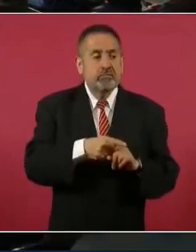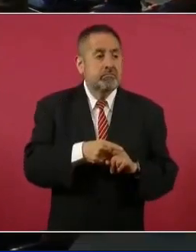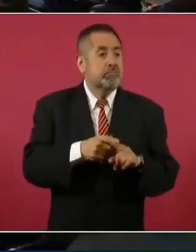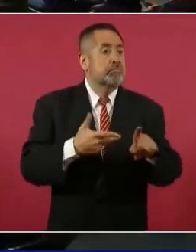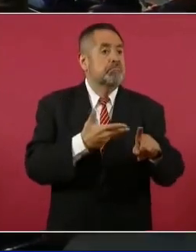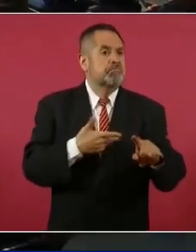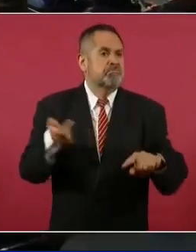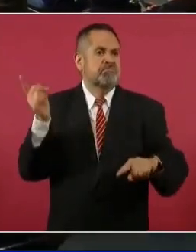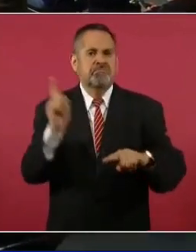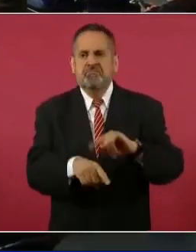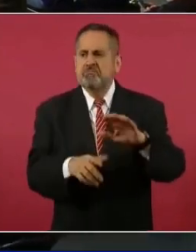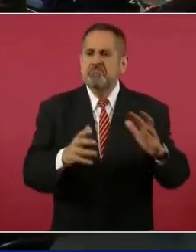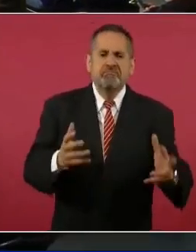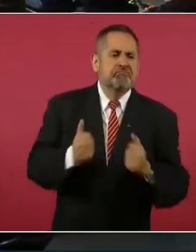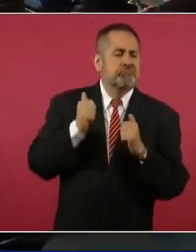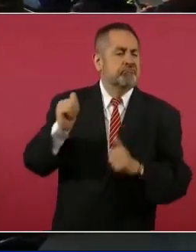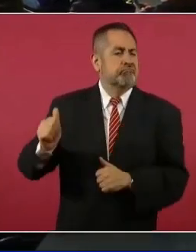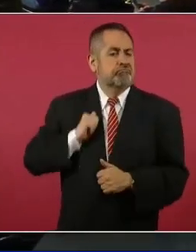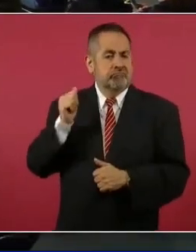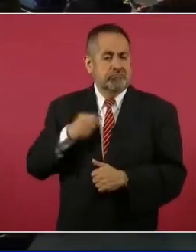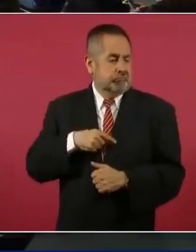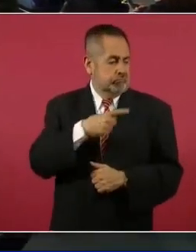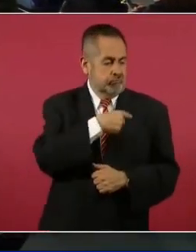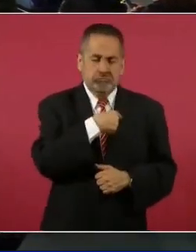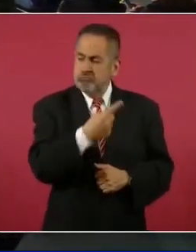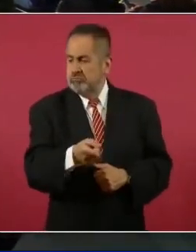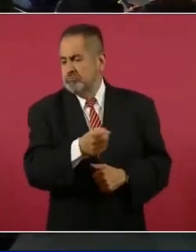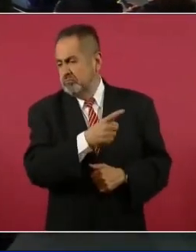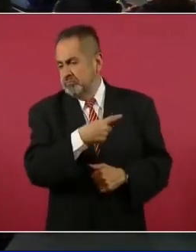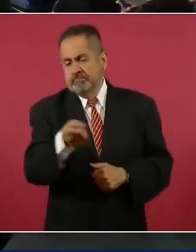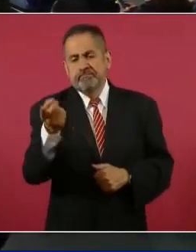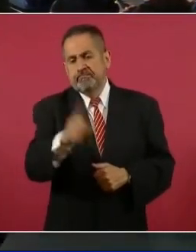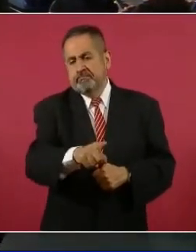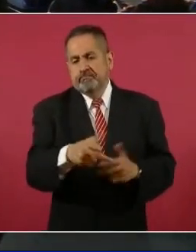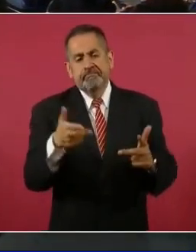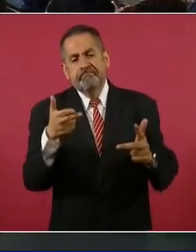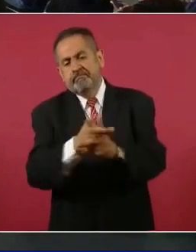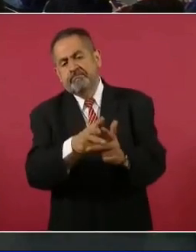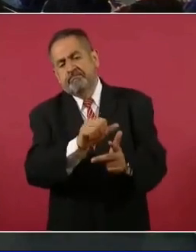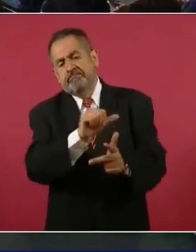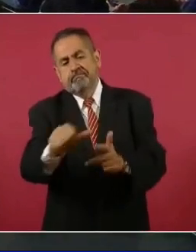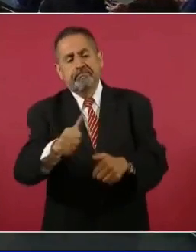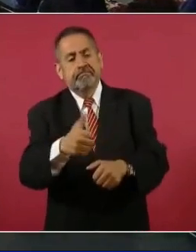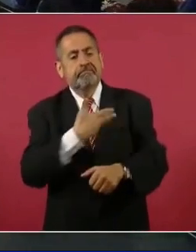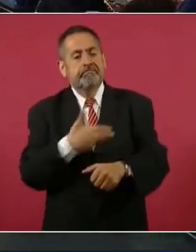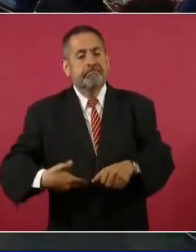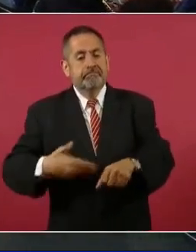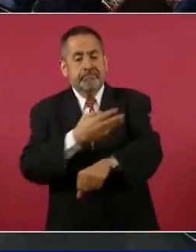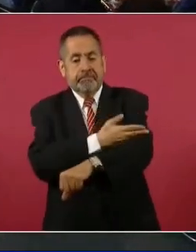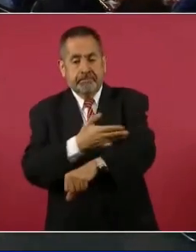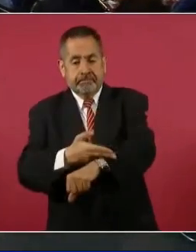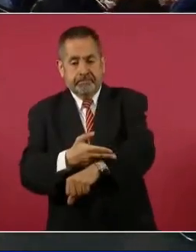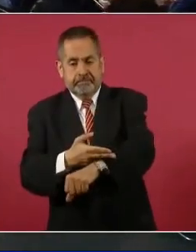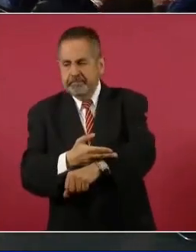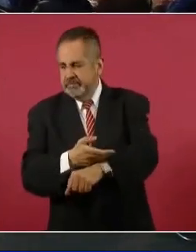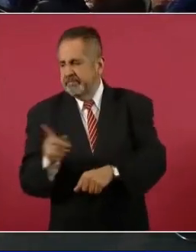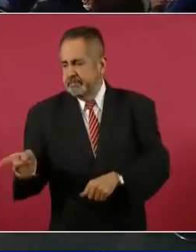usurpador, que ordenó el asesinato del presidente Madero,